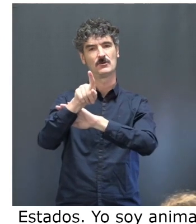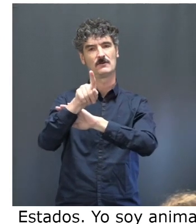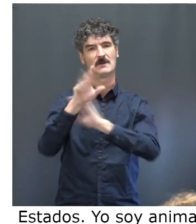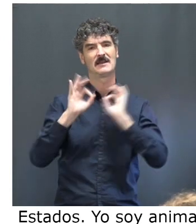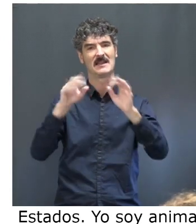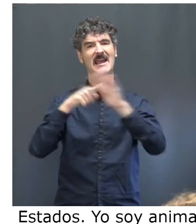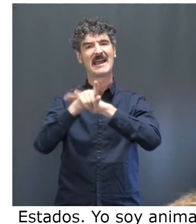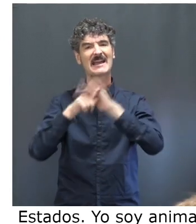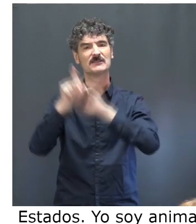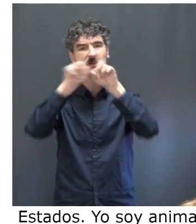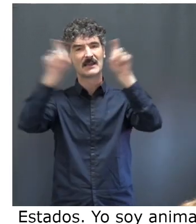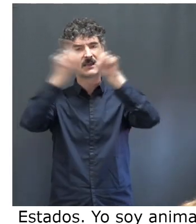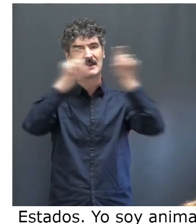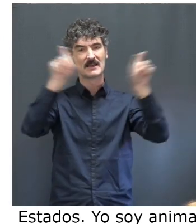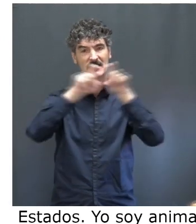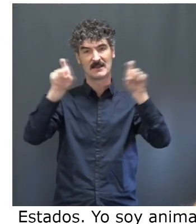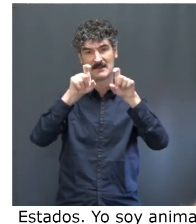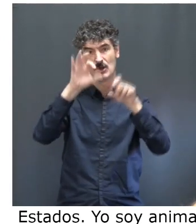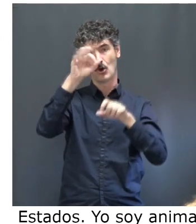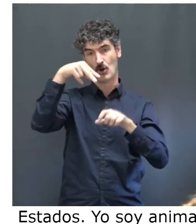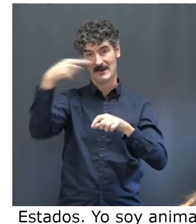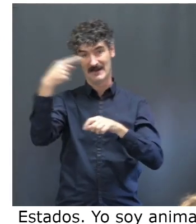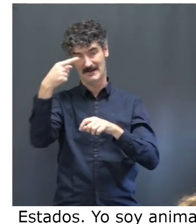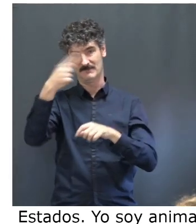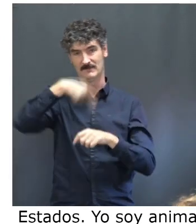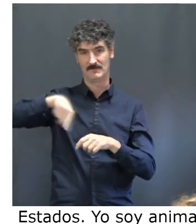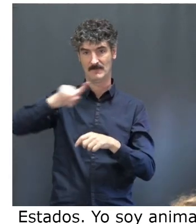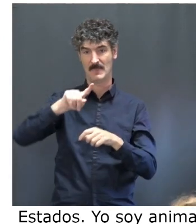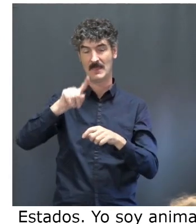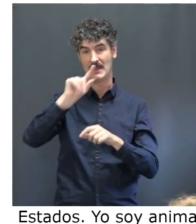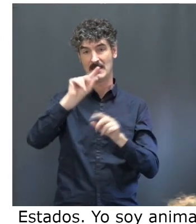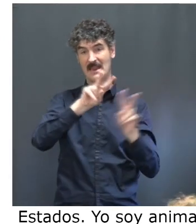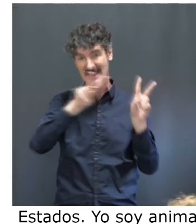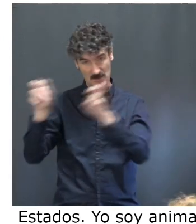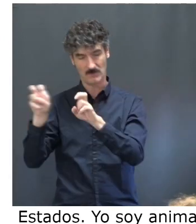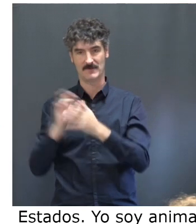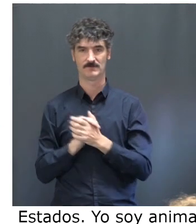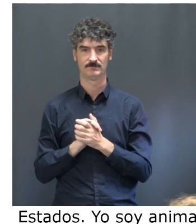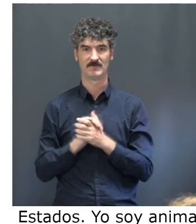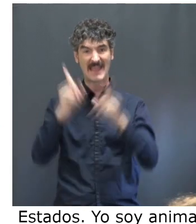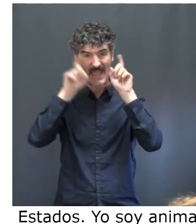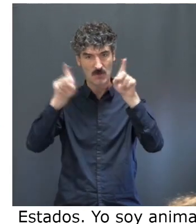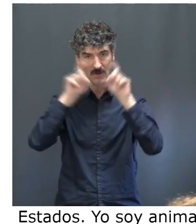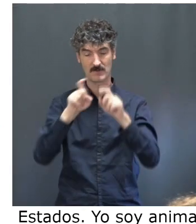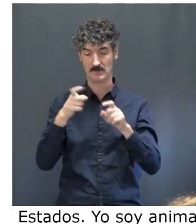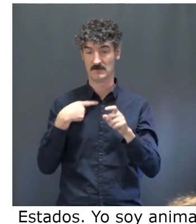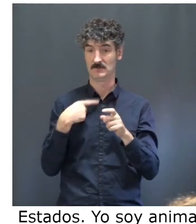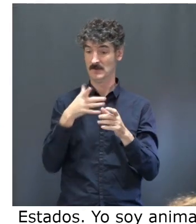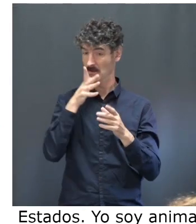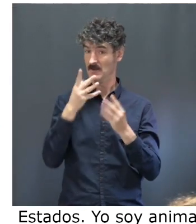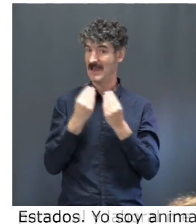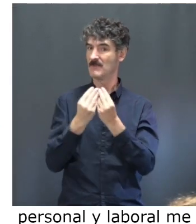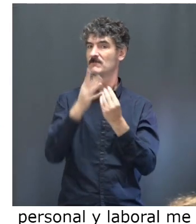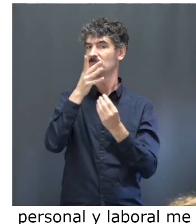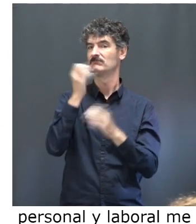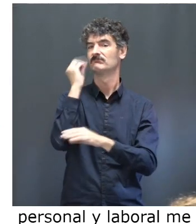en gestión de entidades sin ánimo de lucro y en innovación educativa. Y bueno, os acompaño esta mañana